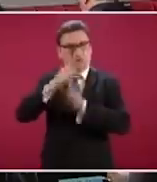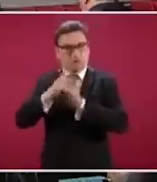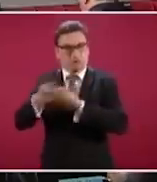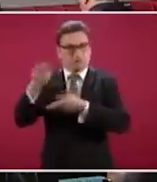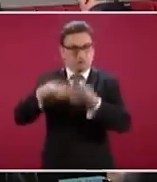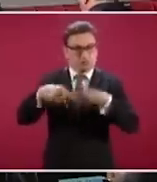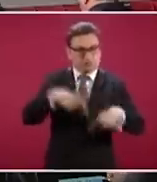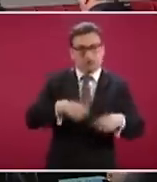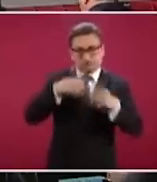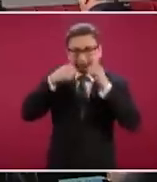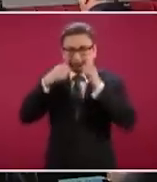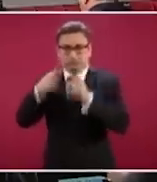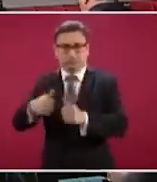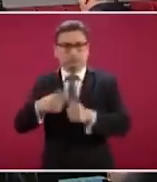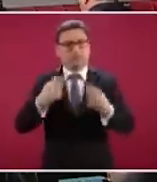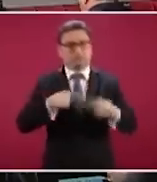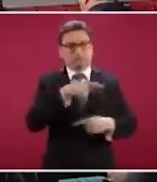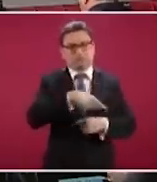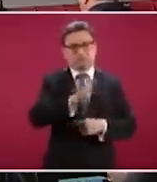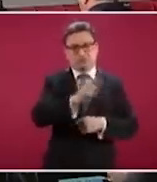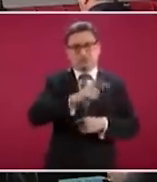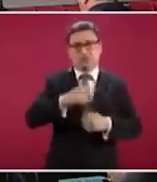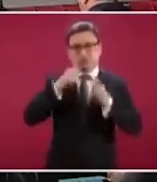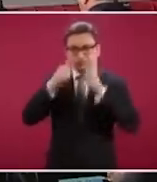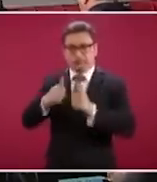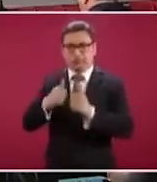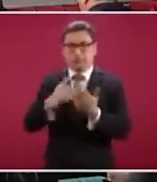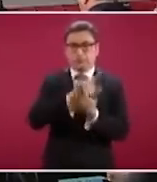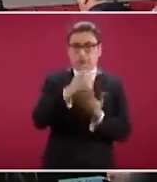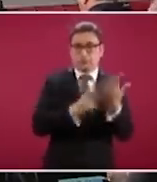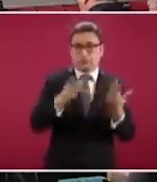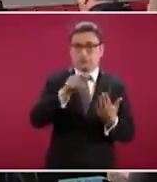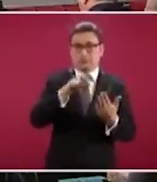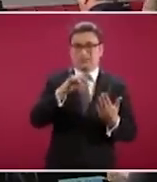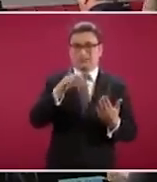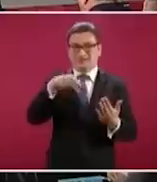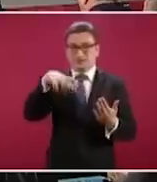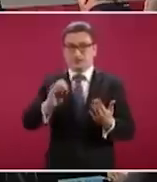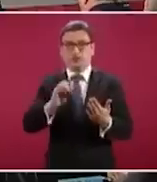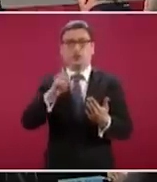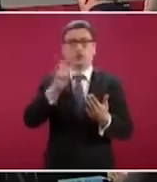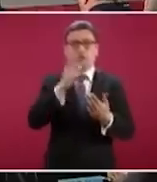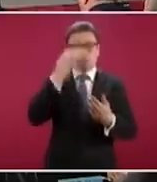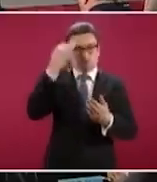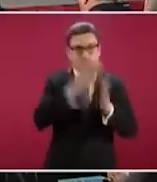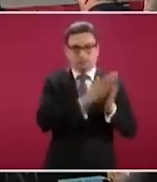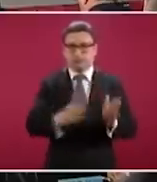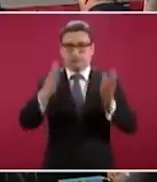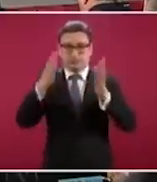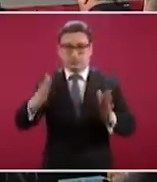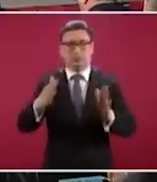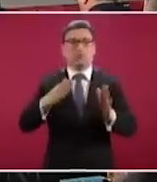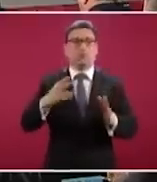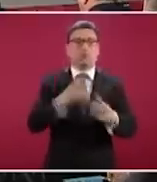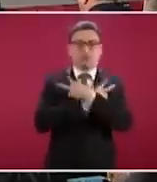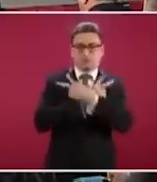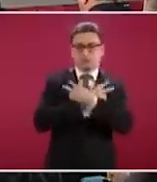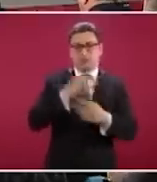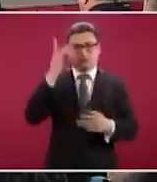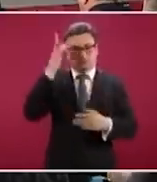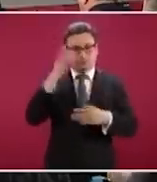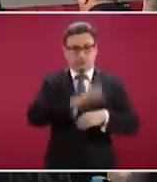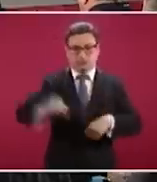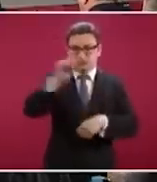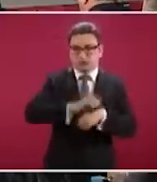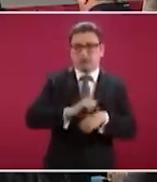calificada. El programa paisano abarca periodos vacacionales de alta demanda como son la Semana Santa, vacaciones de